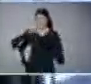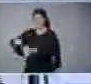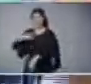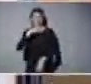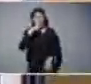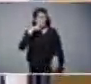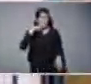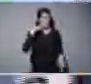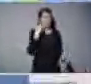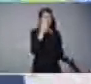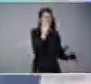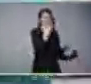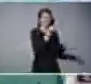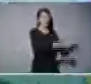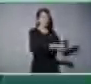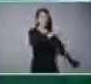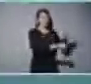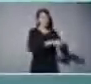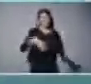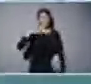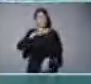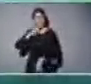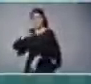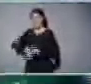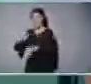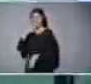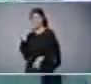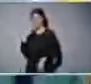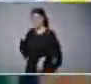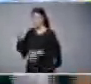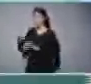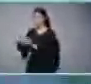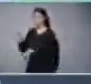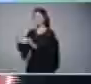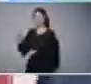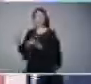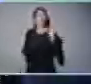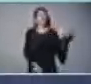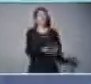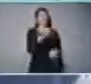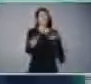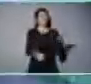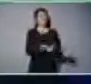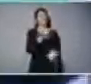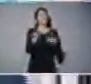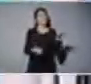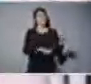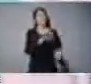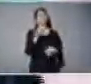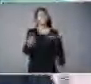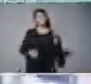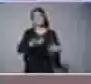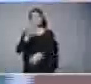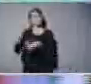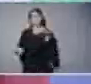Azúcar sienta bien y aroma lo yo pimienta le pondré. Cocino, cocinaré pa'